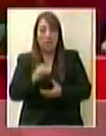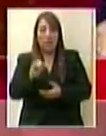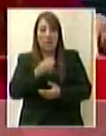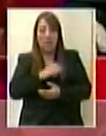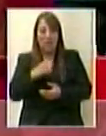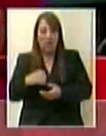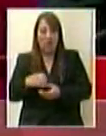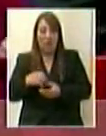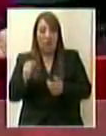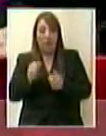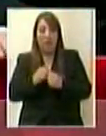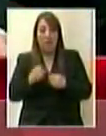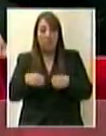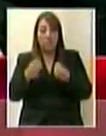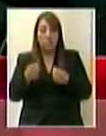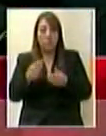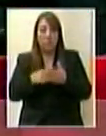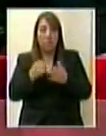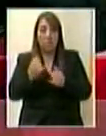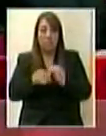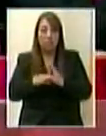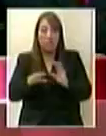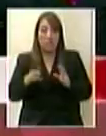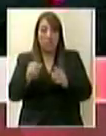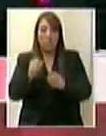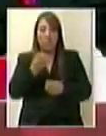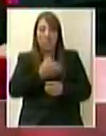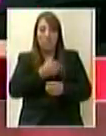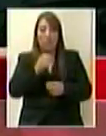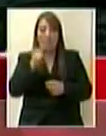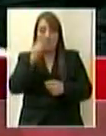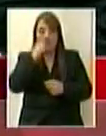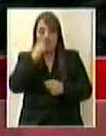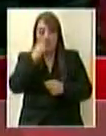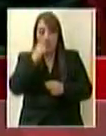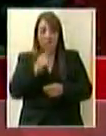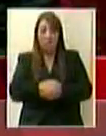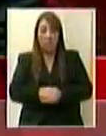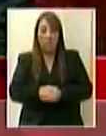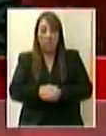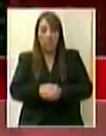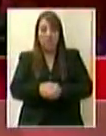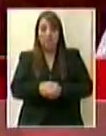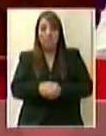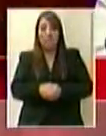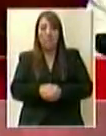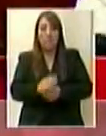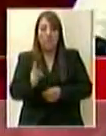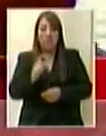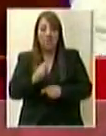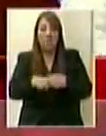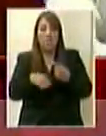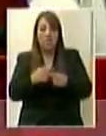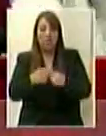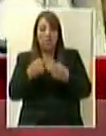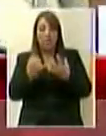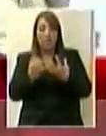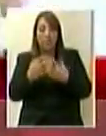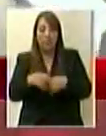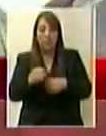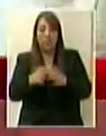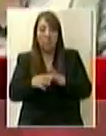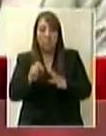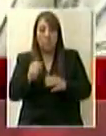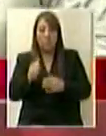callao concesiones que han vencido en mayo y junio de 2011 decisión que no puede ser otra que no renovarle la concesiones y